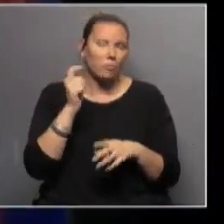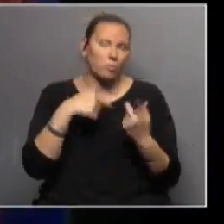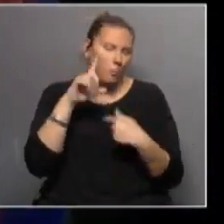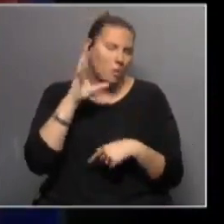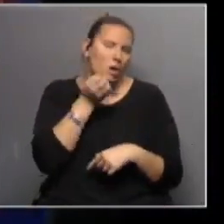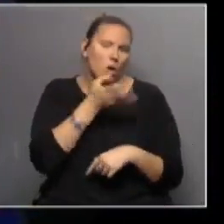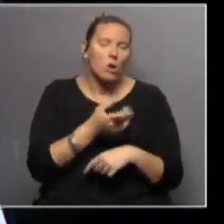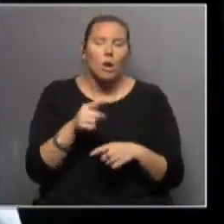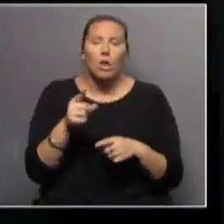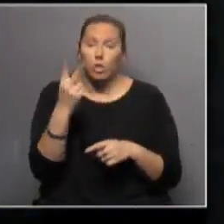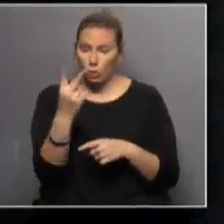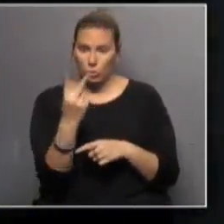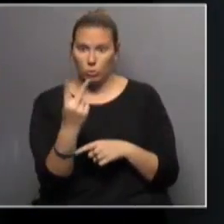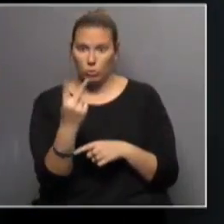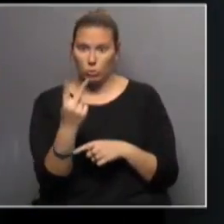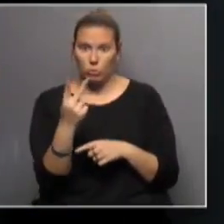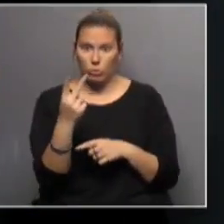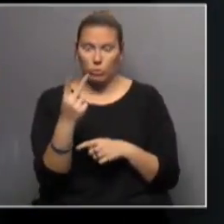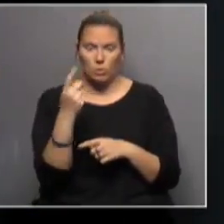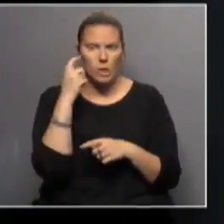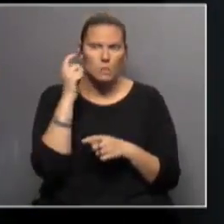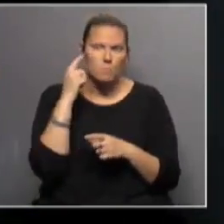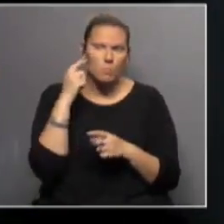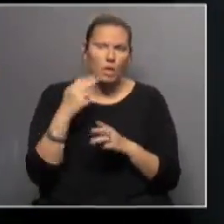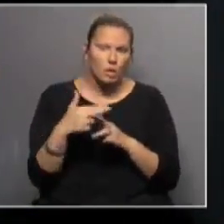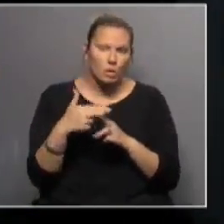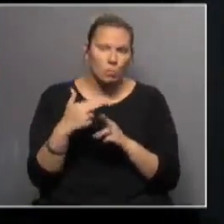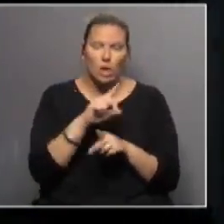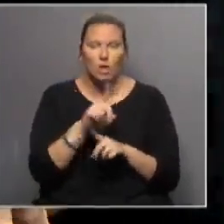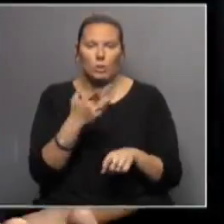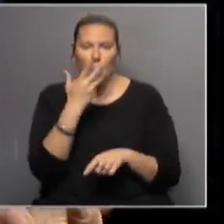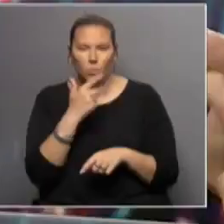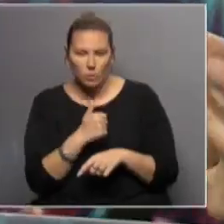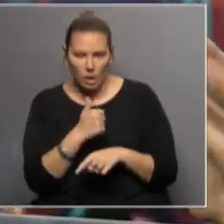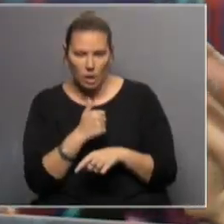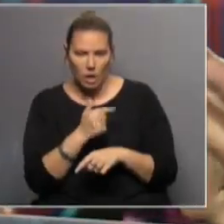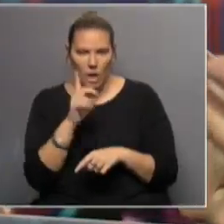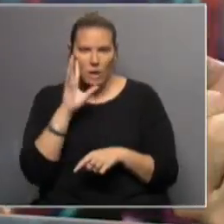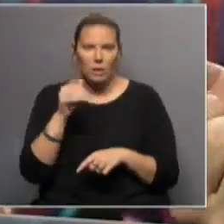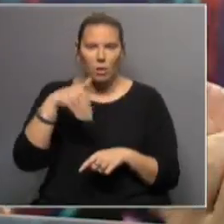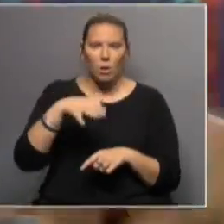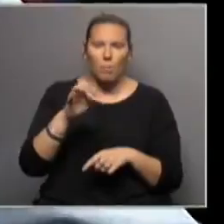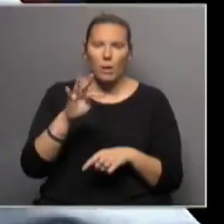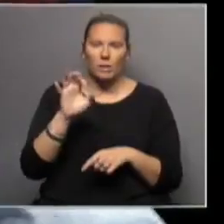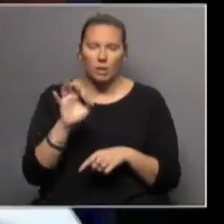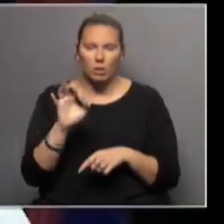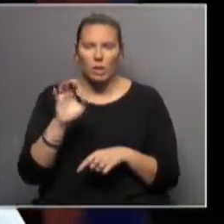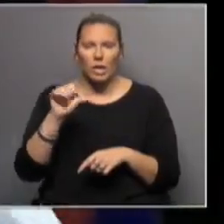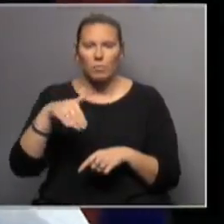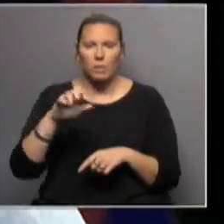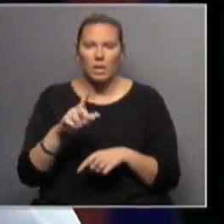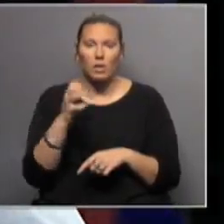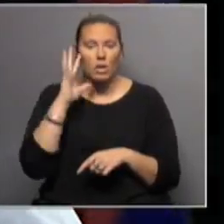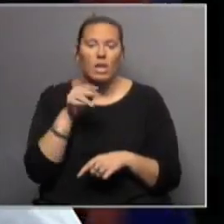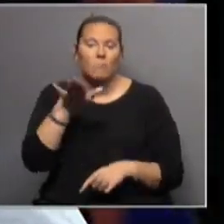memoria. Eran dos que habían craneado el nombre, no te va a gustar. Y le dijeron, creo que Mateo y Emiliano, y se lo dijeron al chamaco. Al chamaco, le dijeron, chamaco,